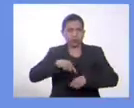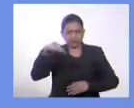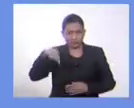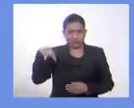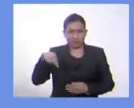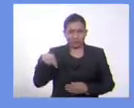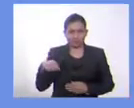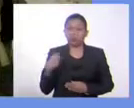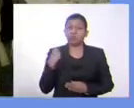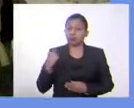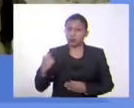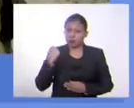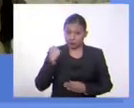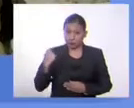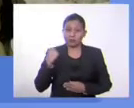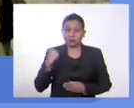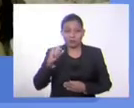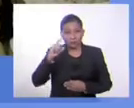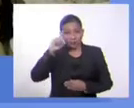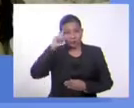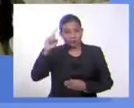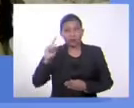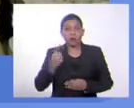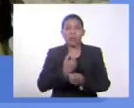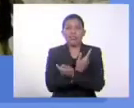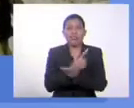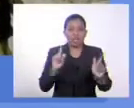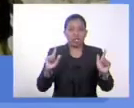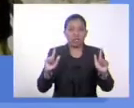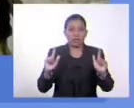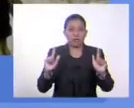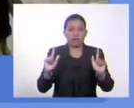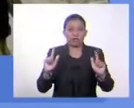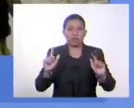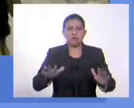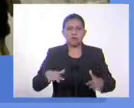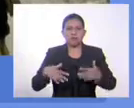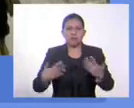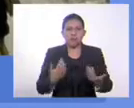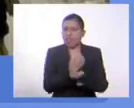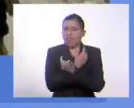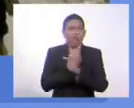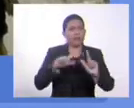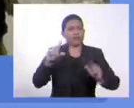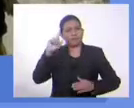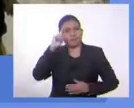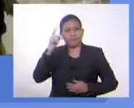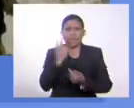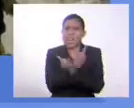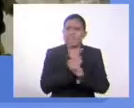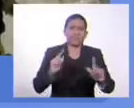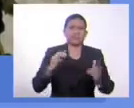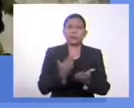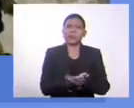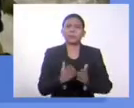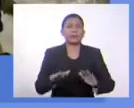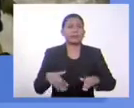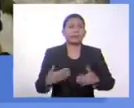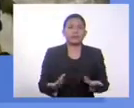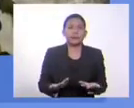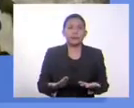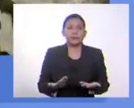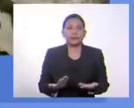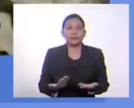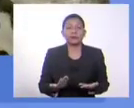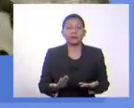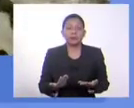que el liberalismo propone? Es una situación de Estado mínimo. ¿Qué significa esto? Que el Estado debe